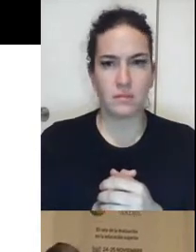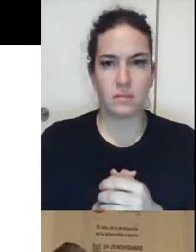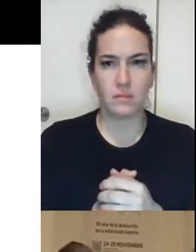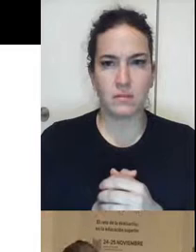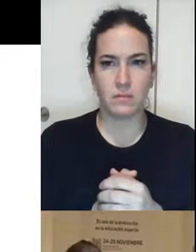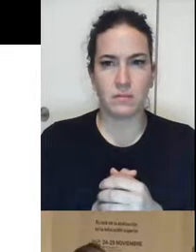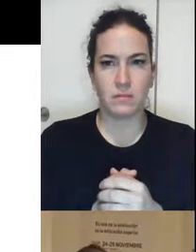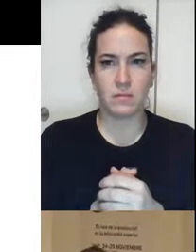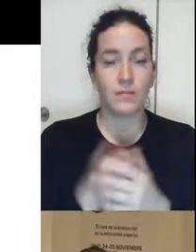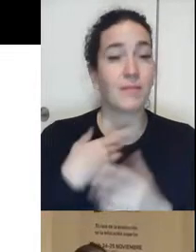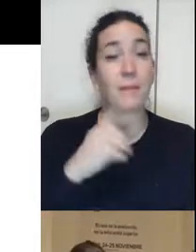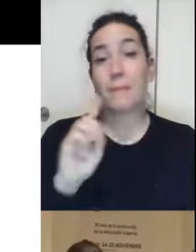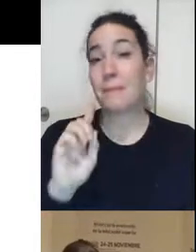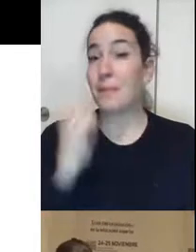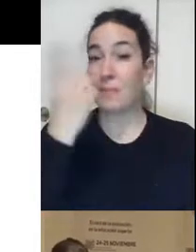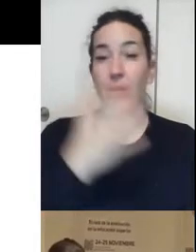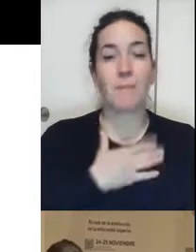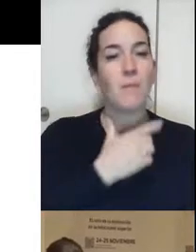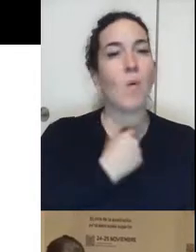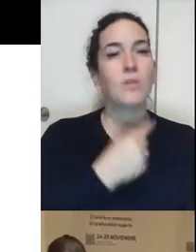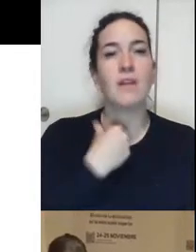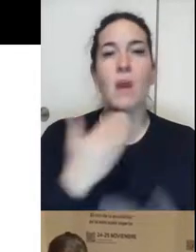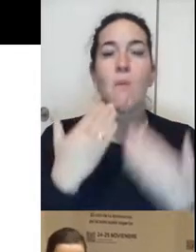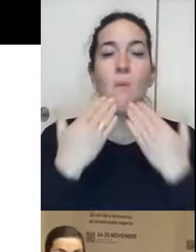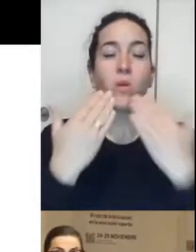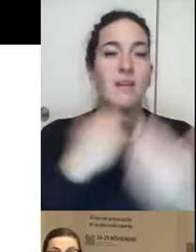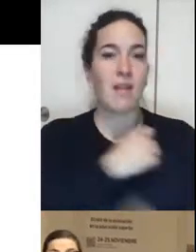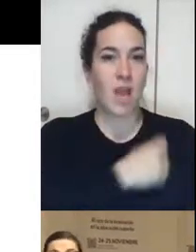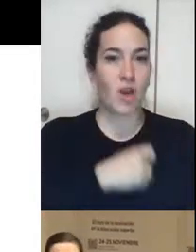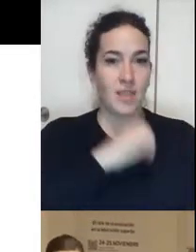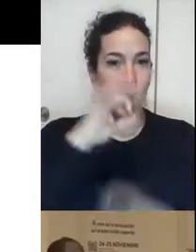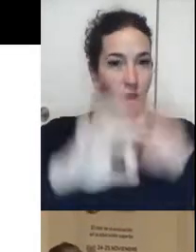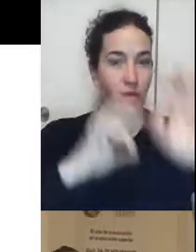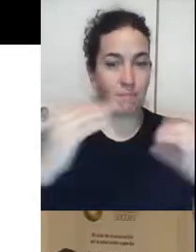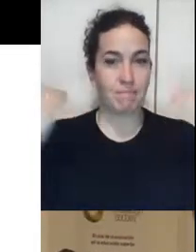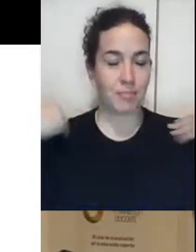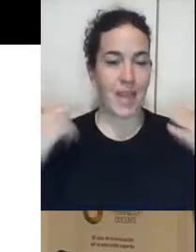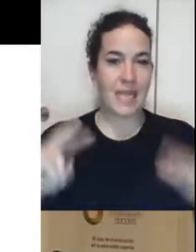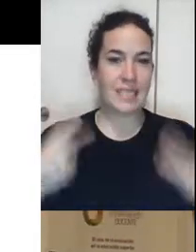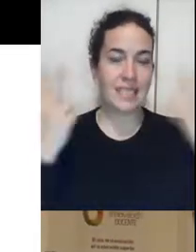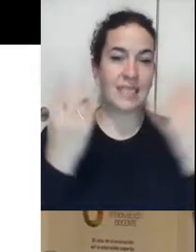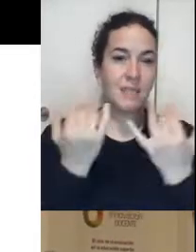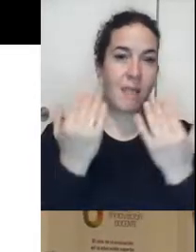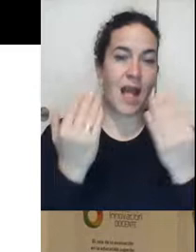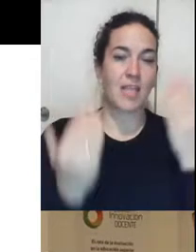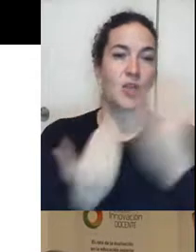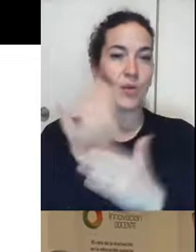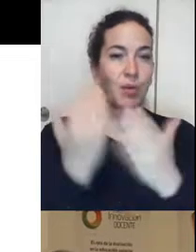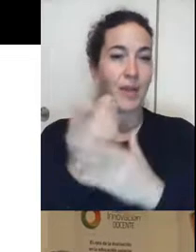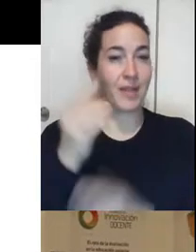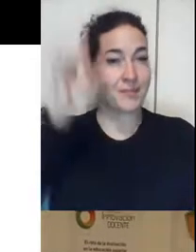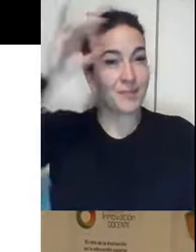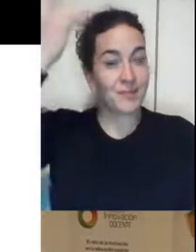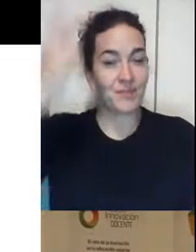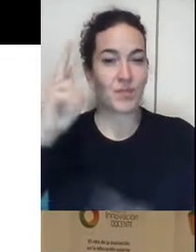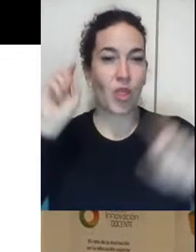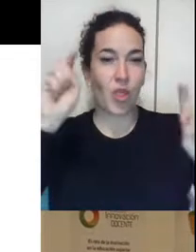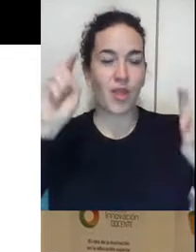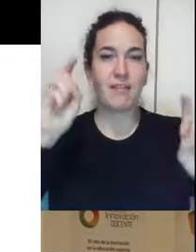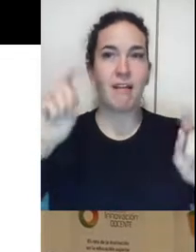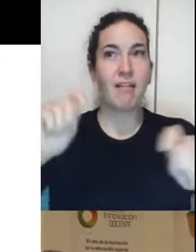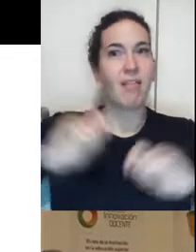Pues en primer lugar, me gustaría agradecer al comité organizador de estas séptimas jornadas de innovación docente la oportunidad de presentar